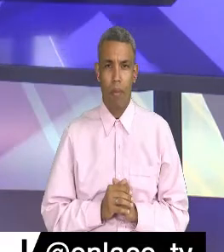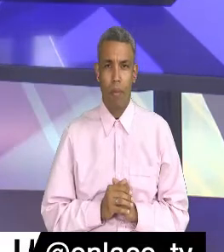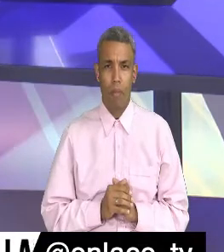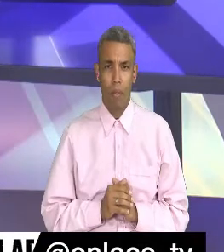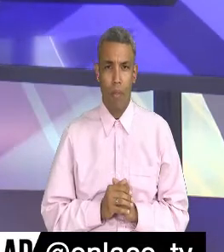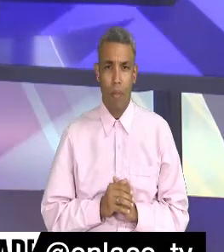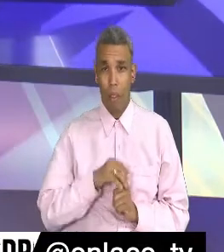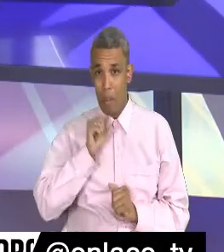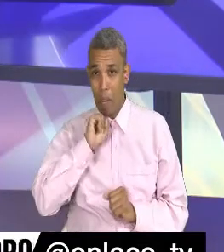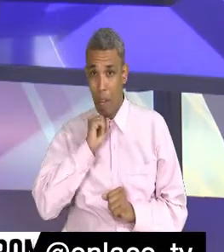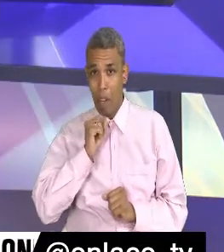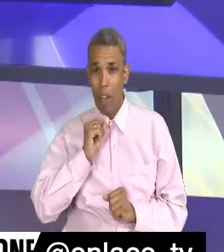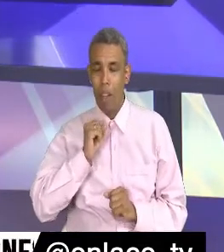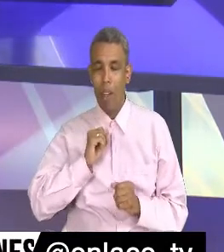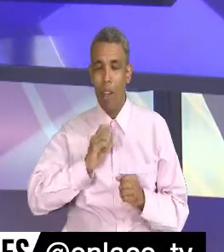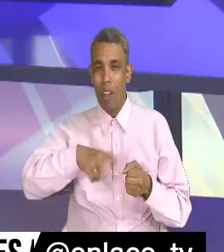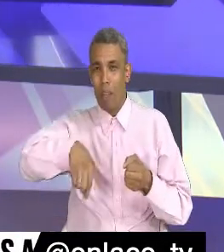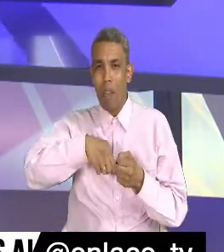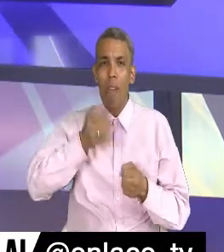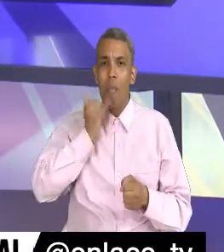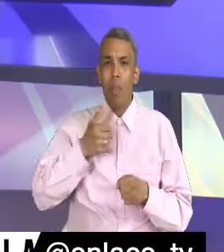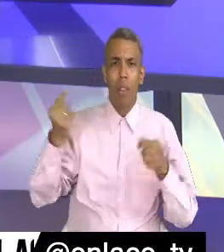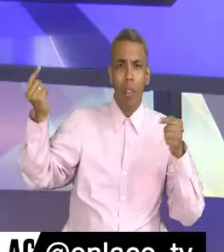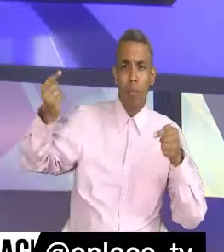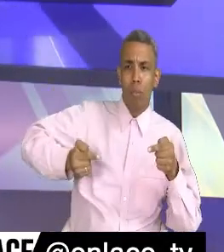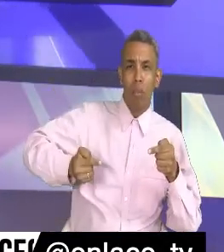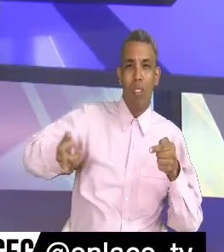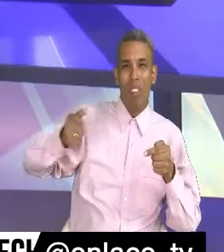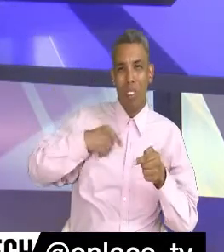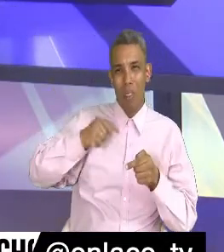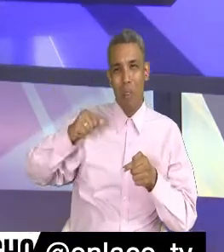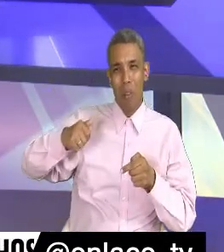no podrán entrar al estadio Daniel Villa Zapata, en donde se jugará el compromiso